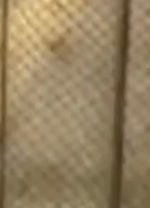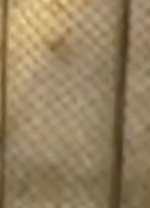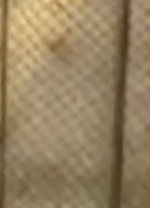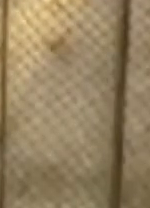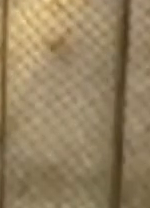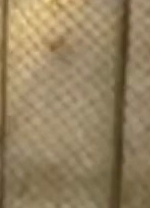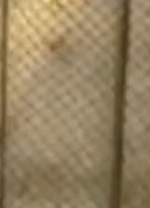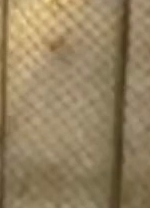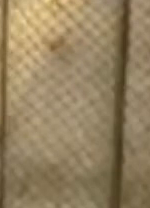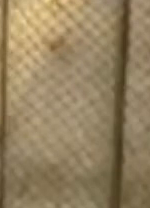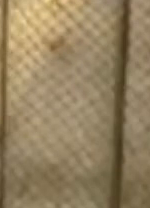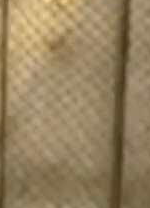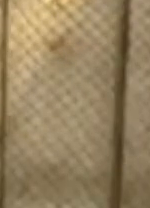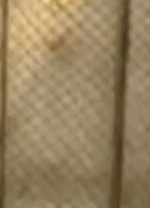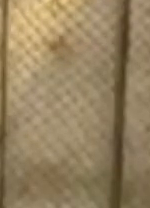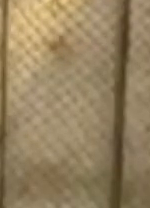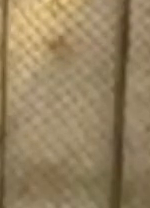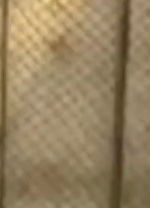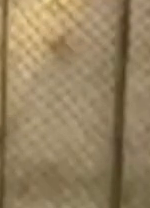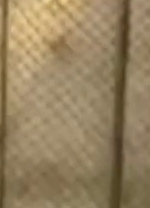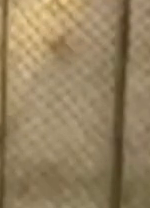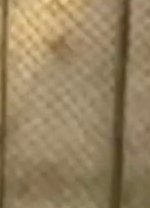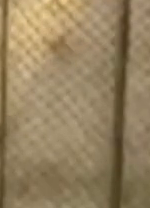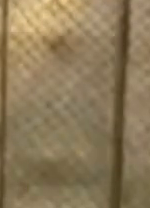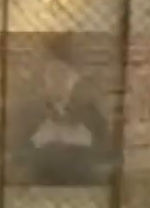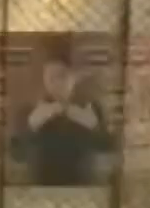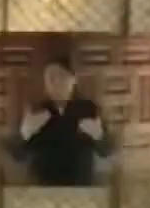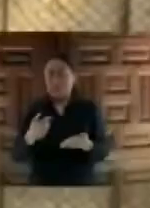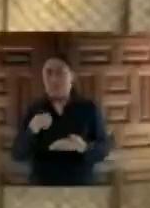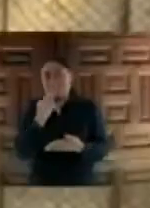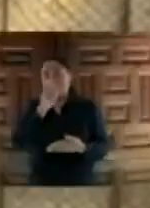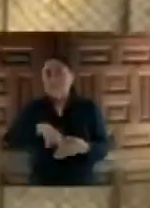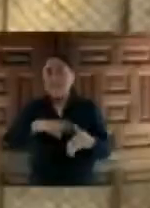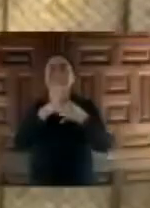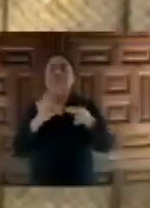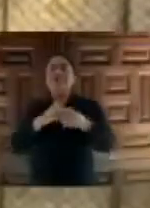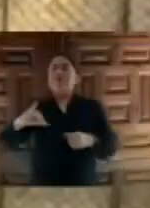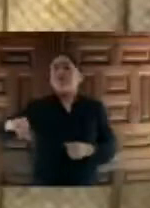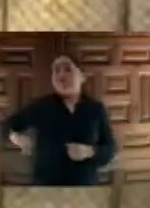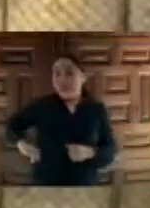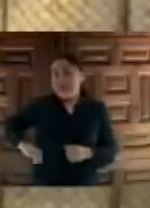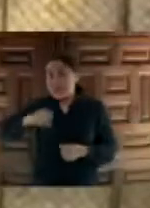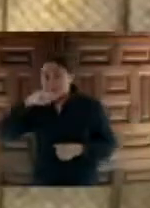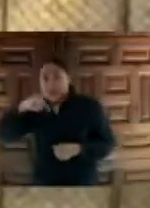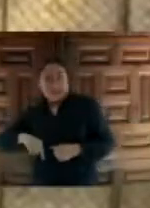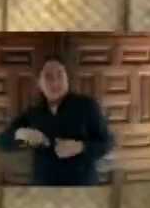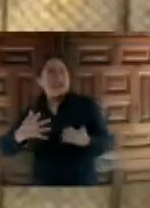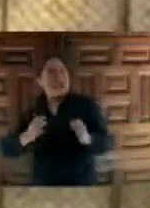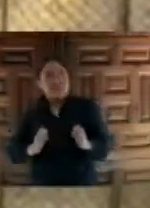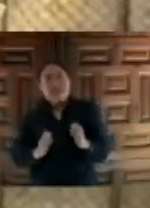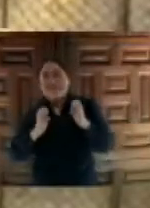en 1646. Quiero decirles que algo muy interesante, además del edificio, del